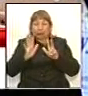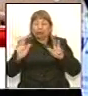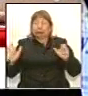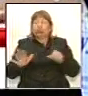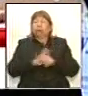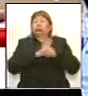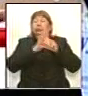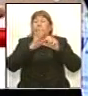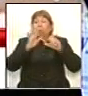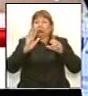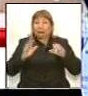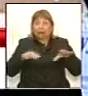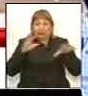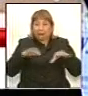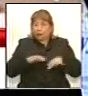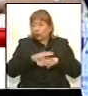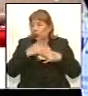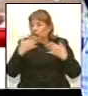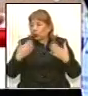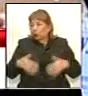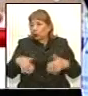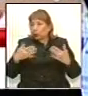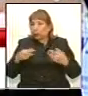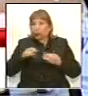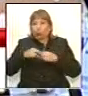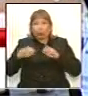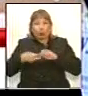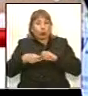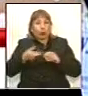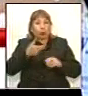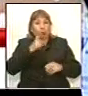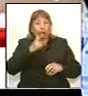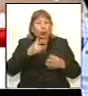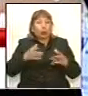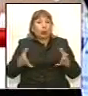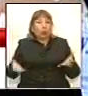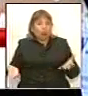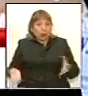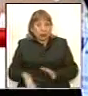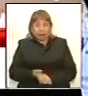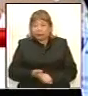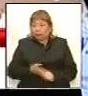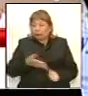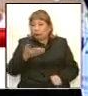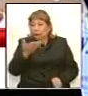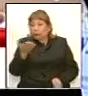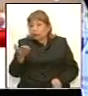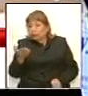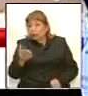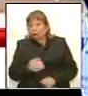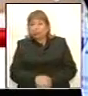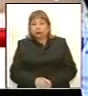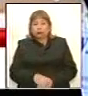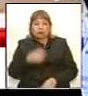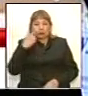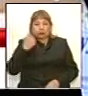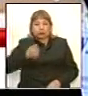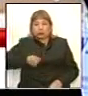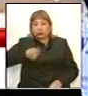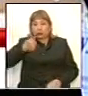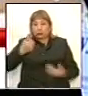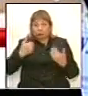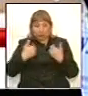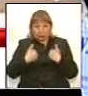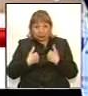colapso, generarían un gran problema con el agua. No sé si usted, señor general,